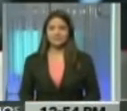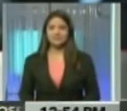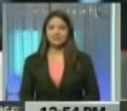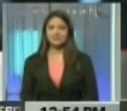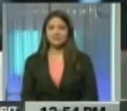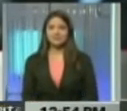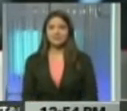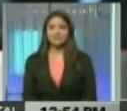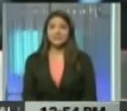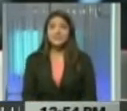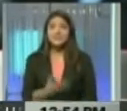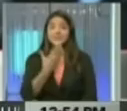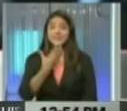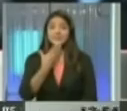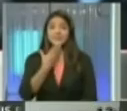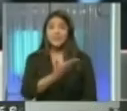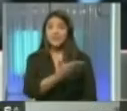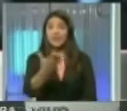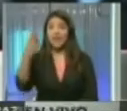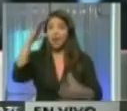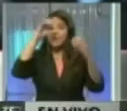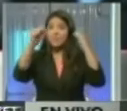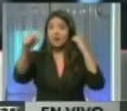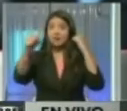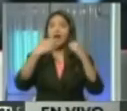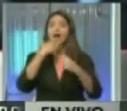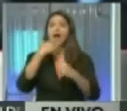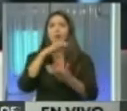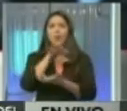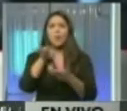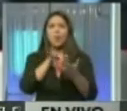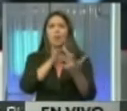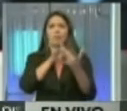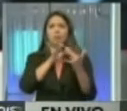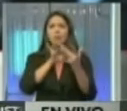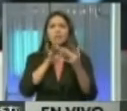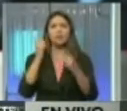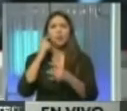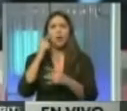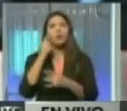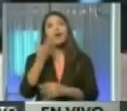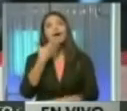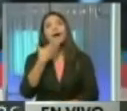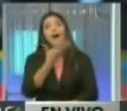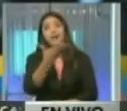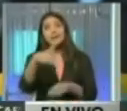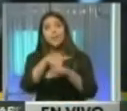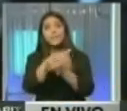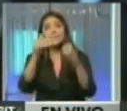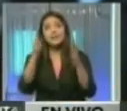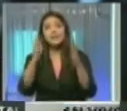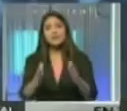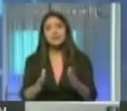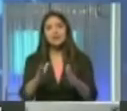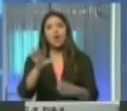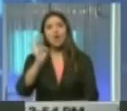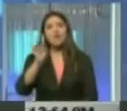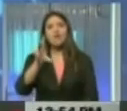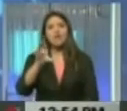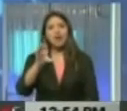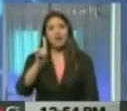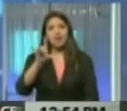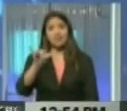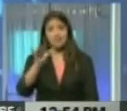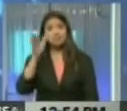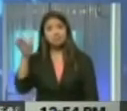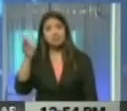Bueno, muchísimas gracias, embajador. Tenemos algunos problemas con el audio. También agradecemos al ministro Freddy Ñáñez, quien se encuentra allá,